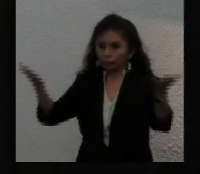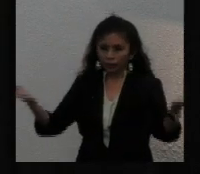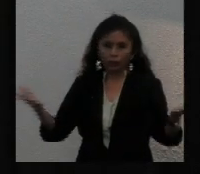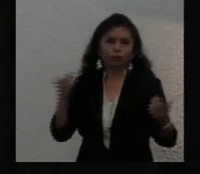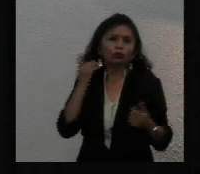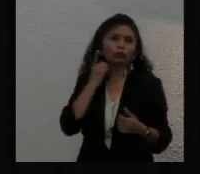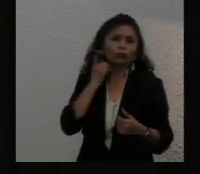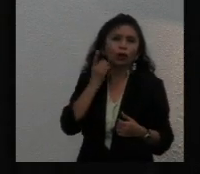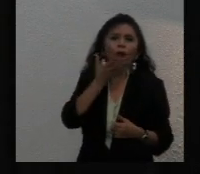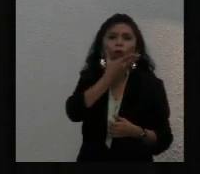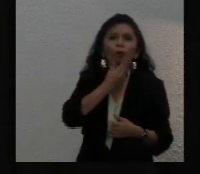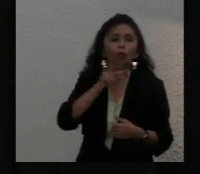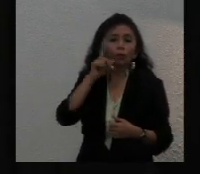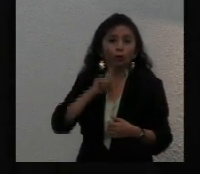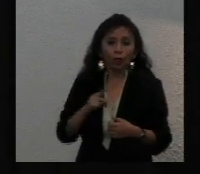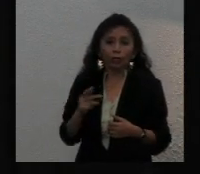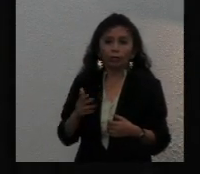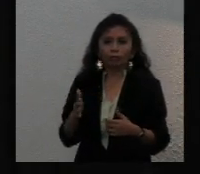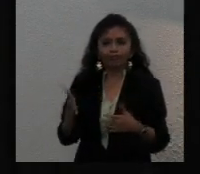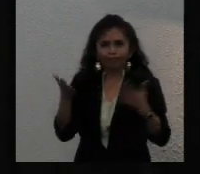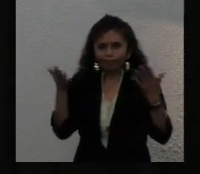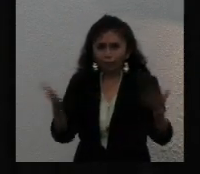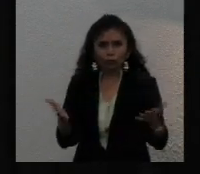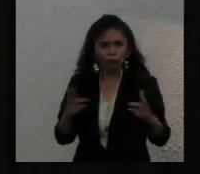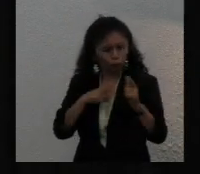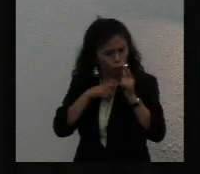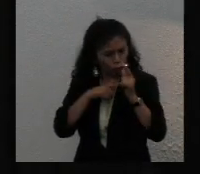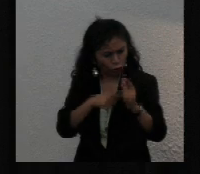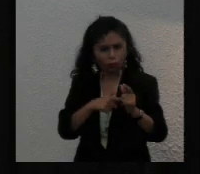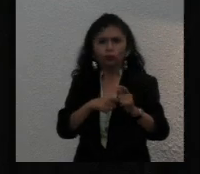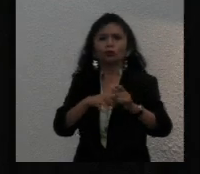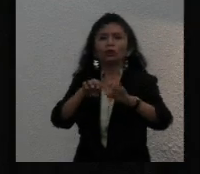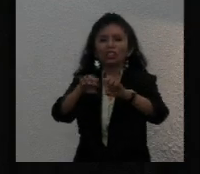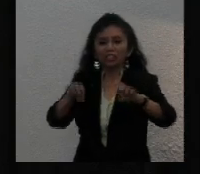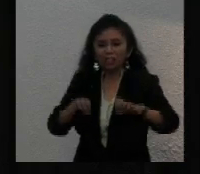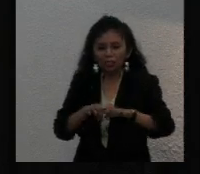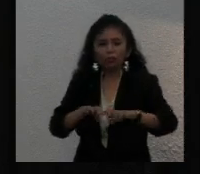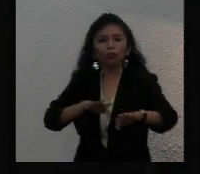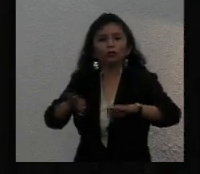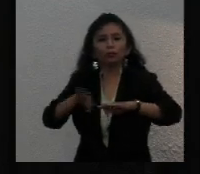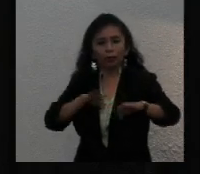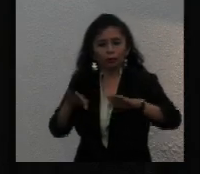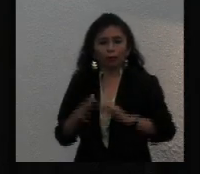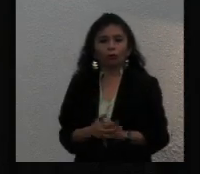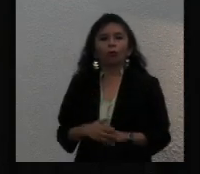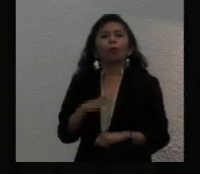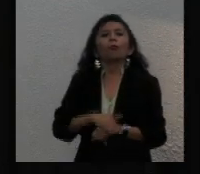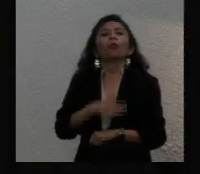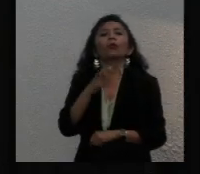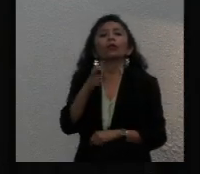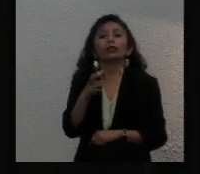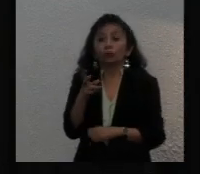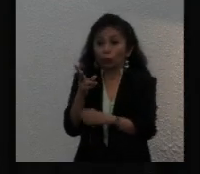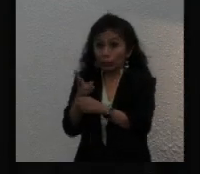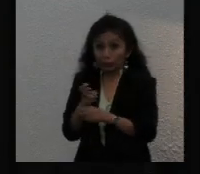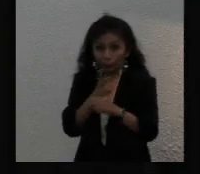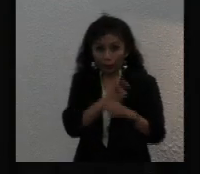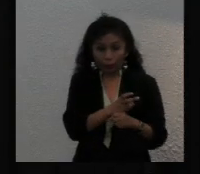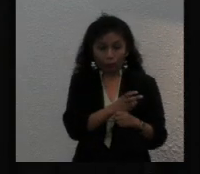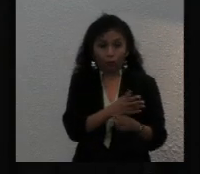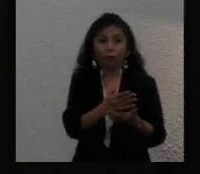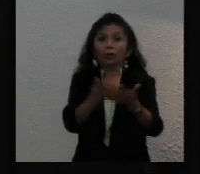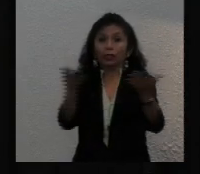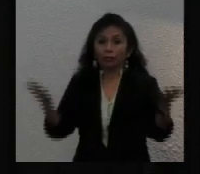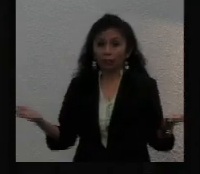diputados y diputados, les tomamos la palabra. Sigamos haciendo equipo con Quintana Roo. Por ello, les invito para